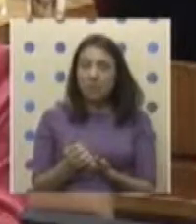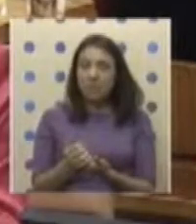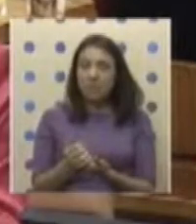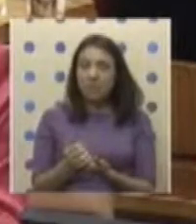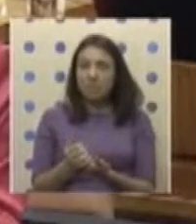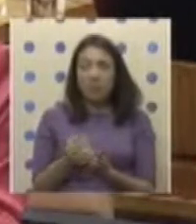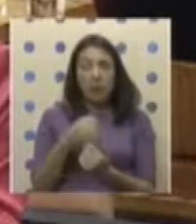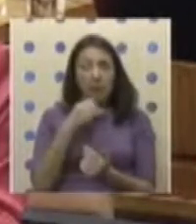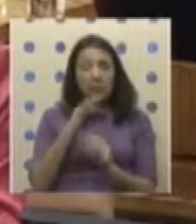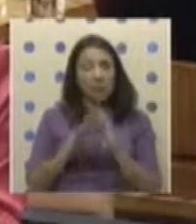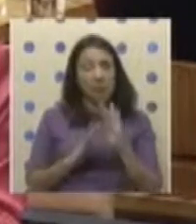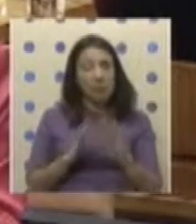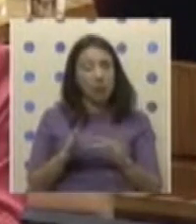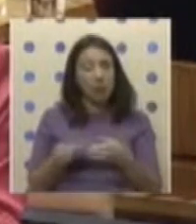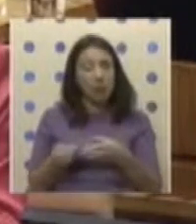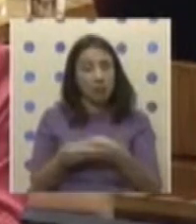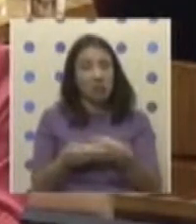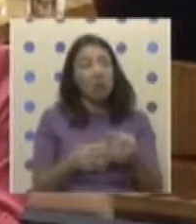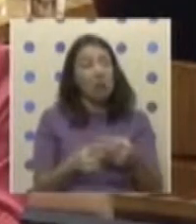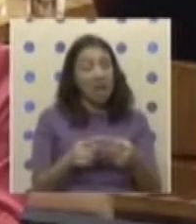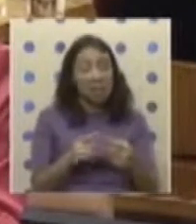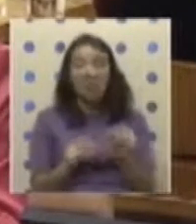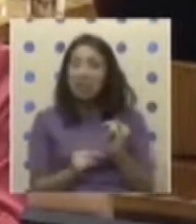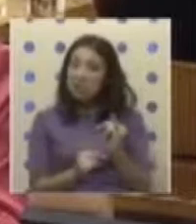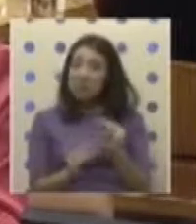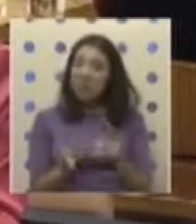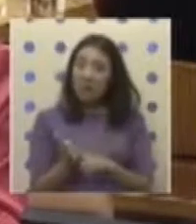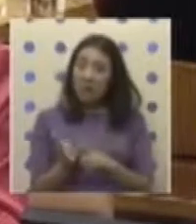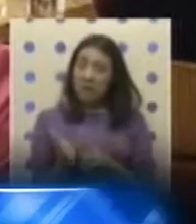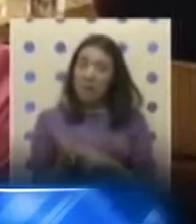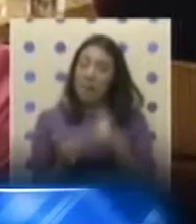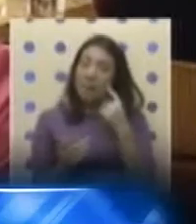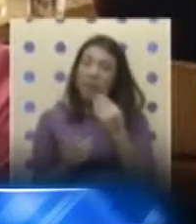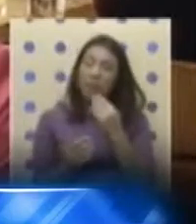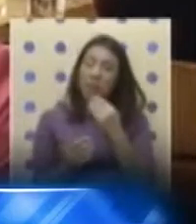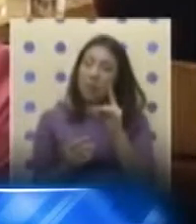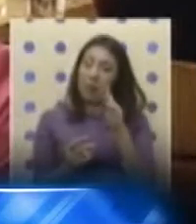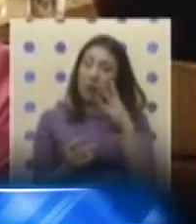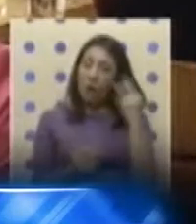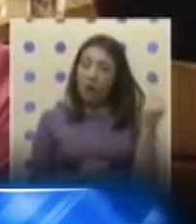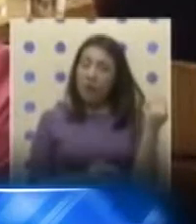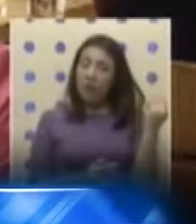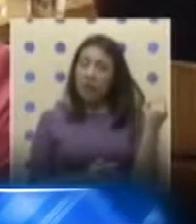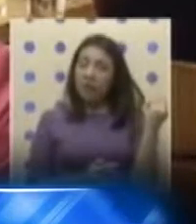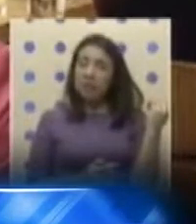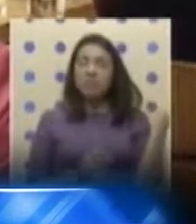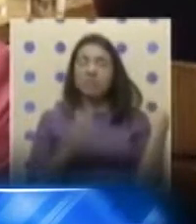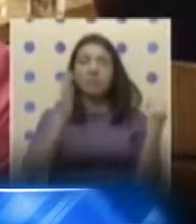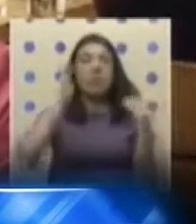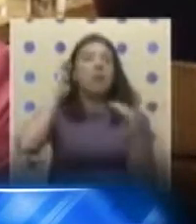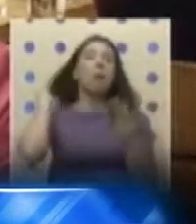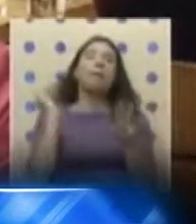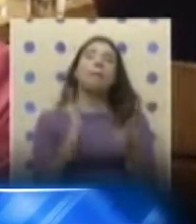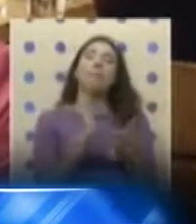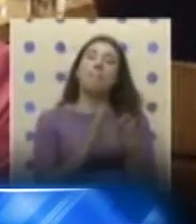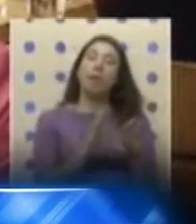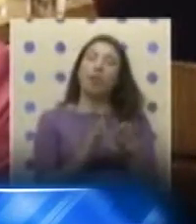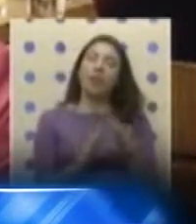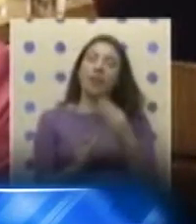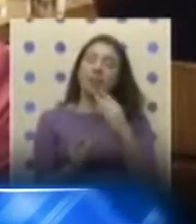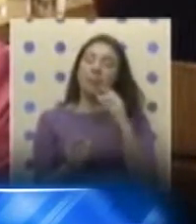podemos decir que protege el sector en medio, estoy de acuerdo. Pero también no nos olvidemos que protege a los sectores